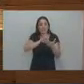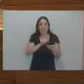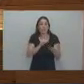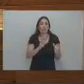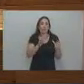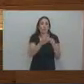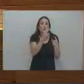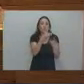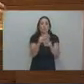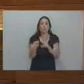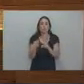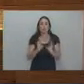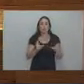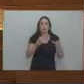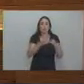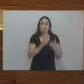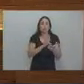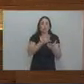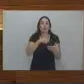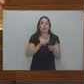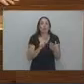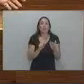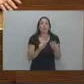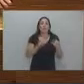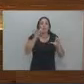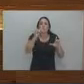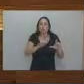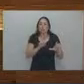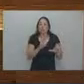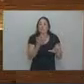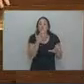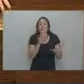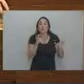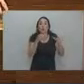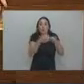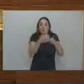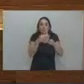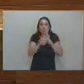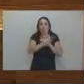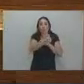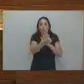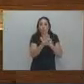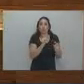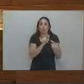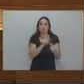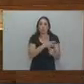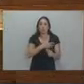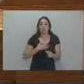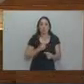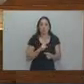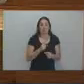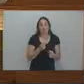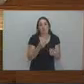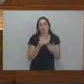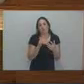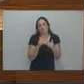parlamentarios. Y no han sido retransmitidas aquellas que los grupos parlamentarios con los que hemos dialogado no han querido, por lo menos las rondas de contacto.